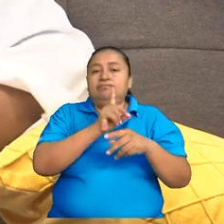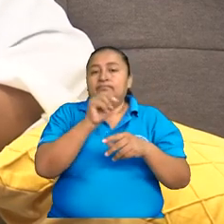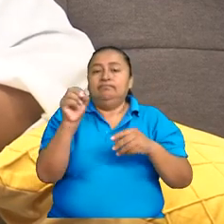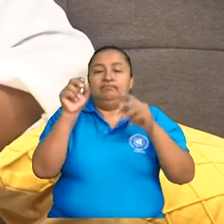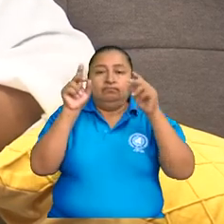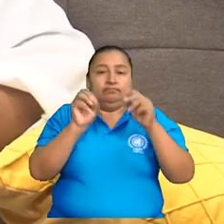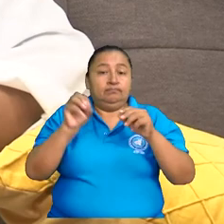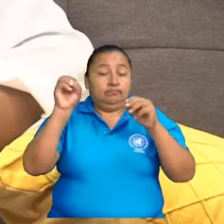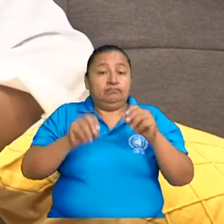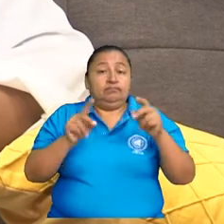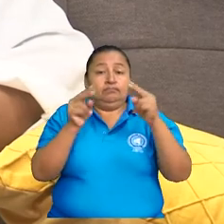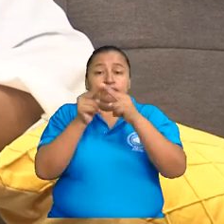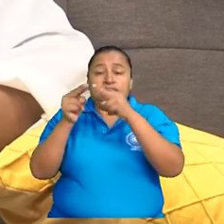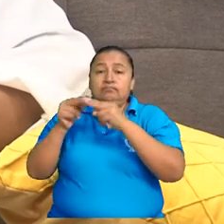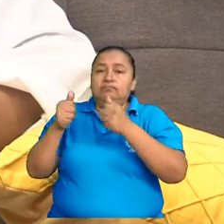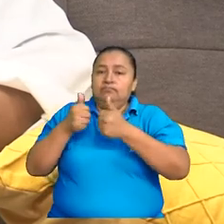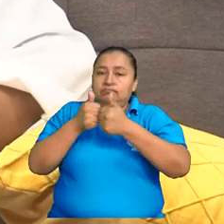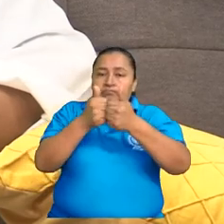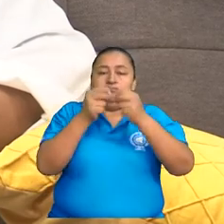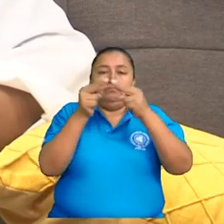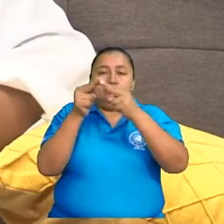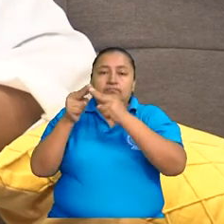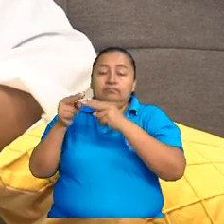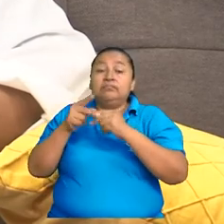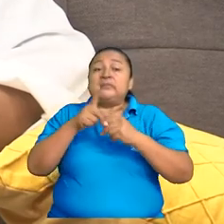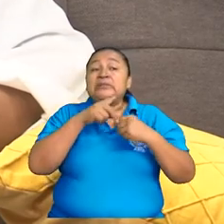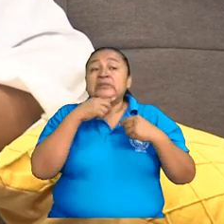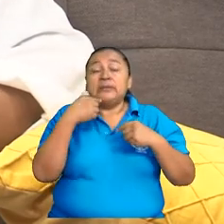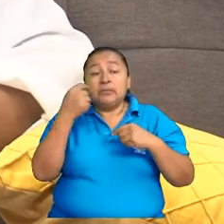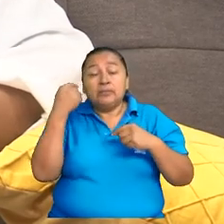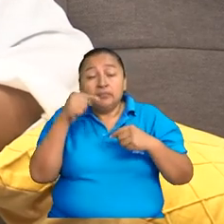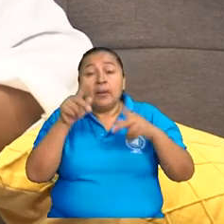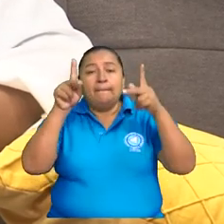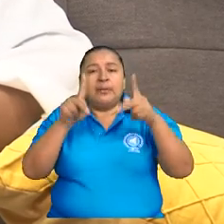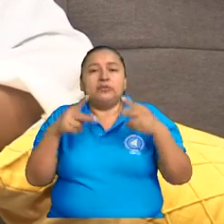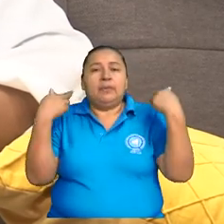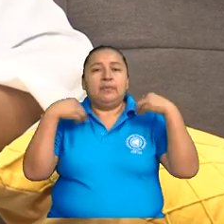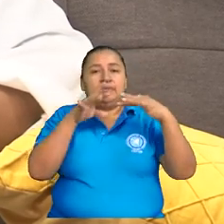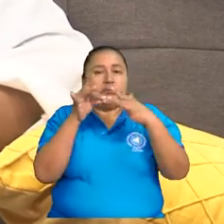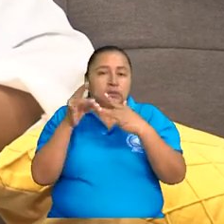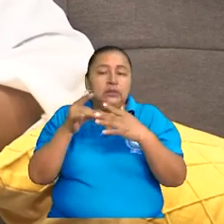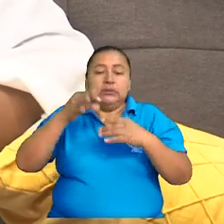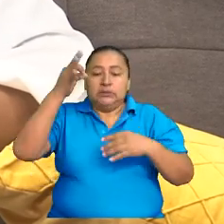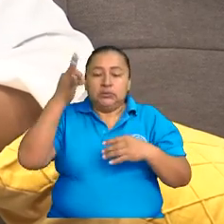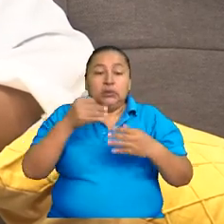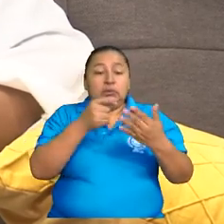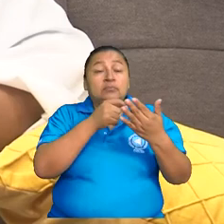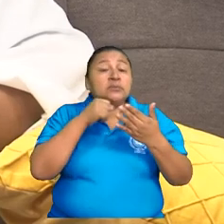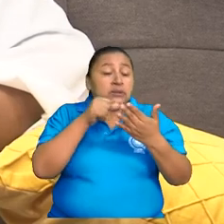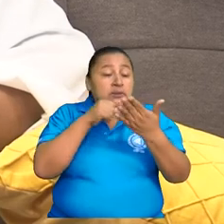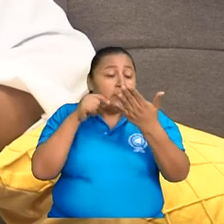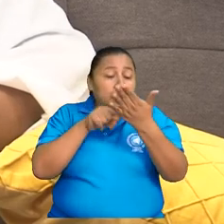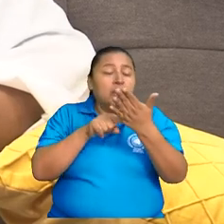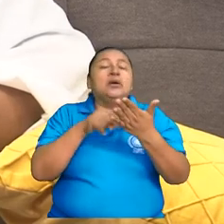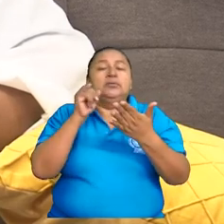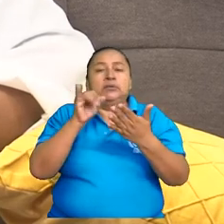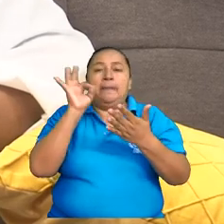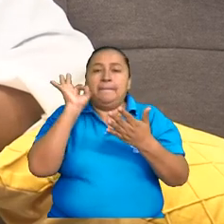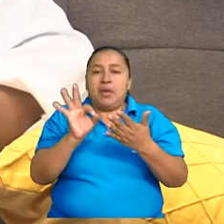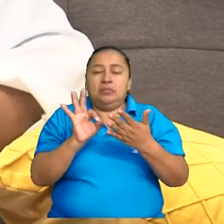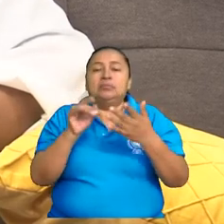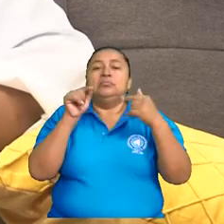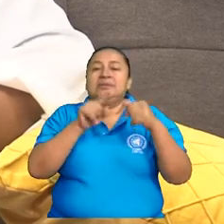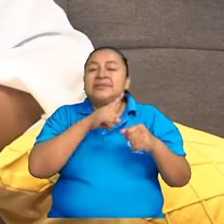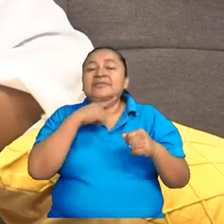contactos, que seguimos con esa vigilancia, la toma de muestras por personal capacitado, asegurando que el resultado que se da es el correcto, es